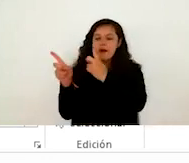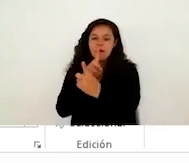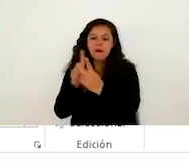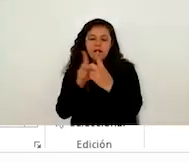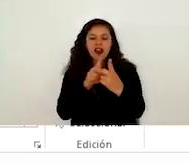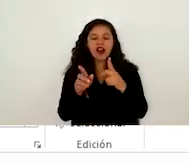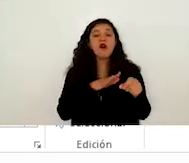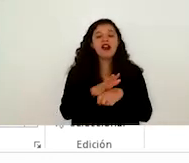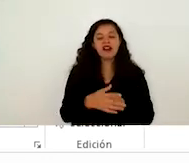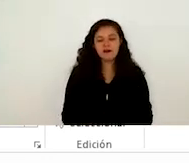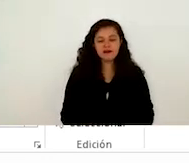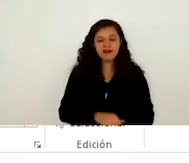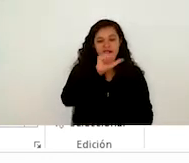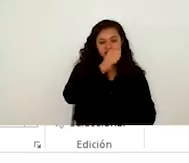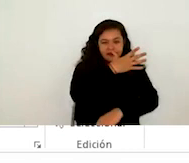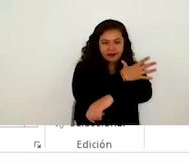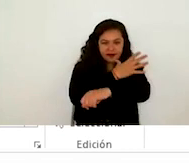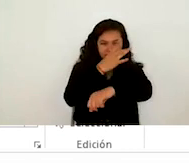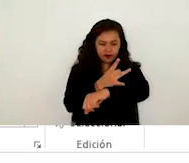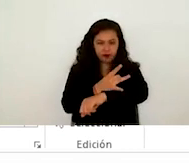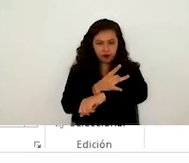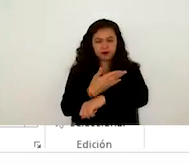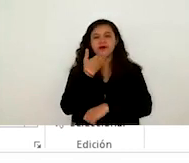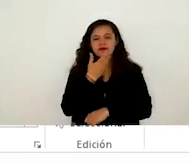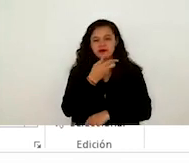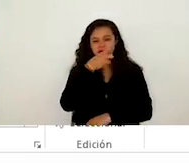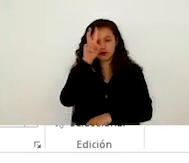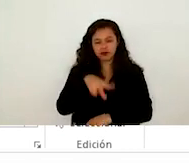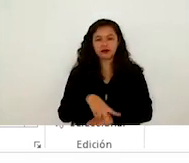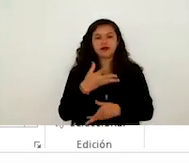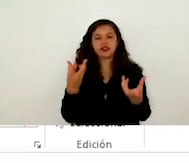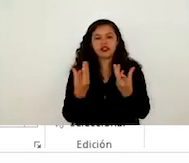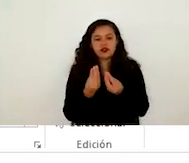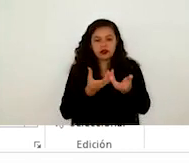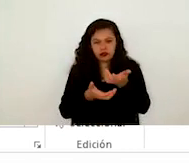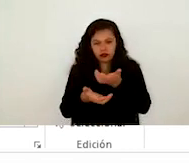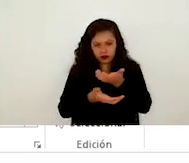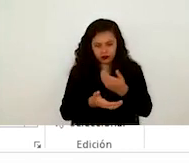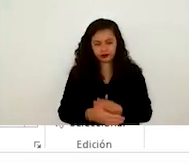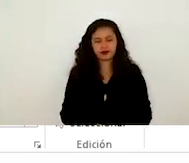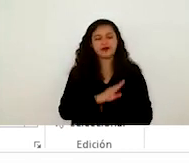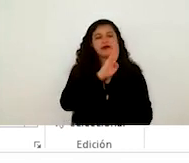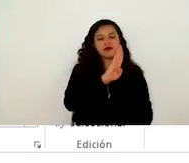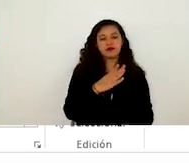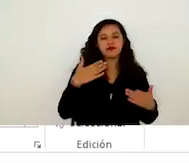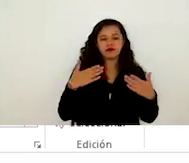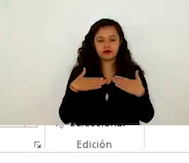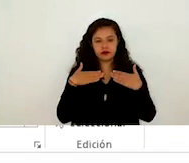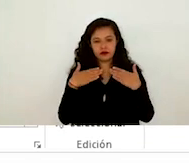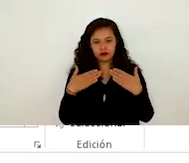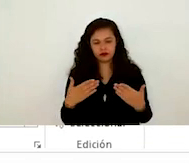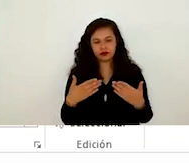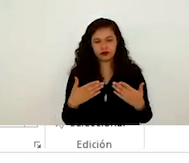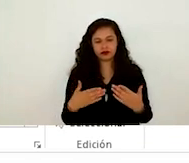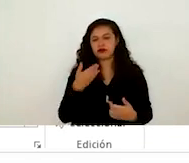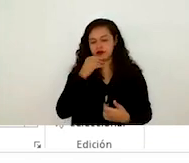a honestidad sinceridad y colaboración de confiabilidad autoestima y